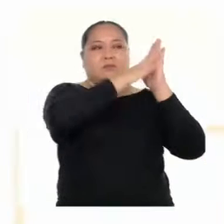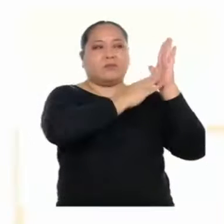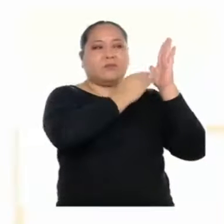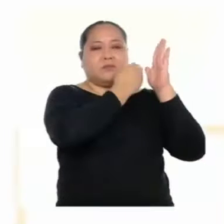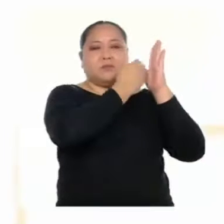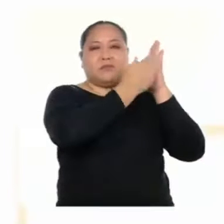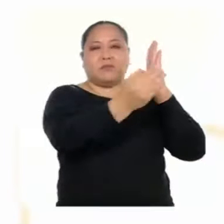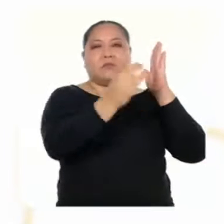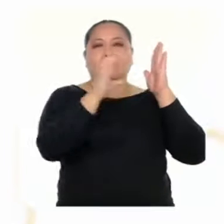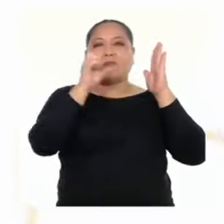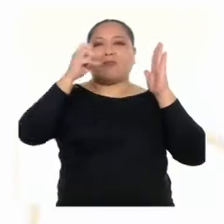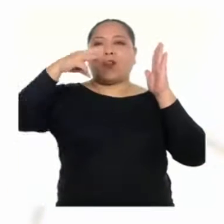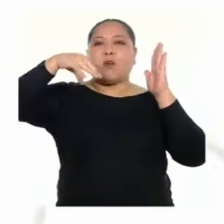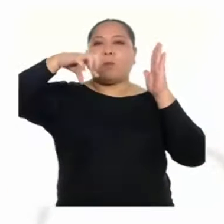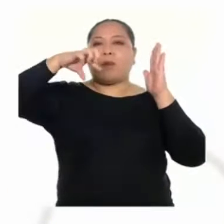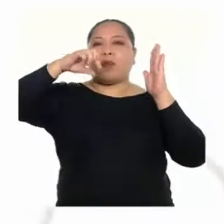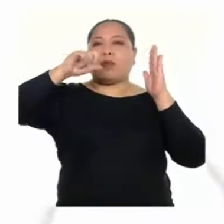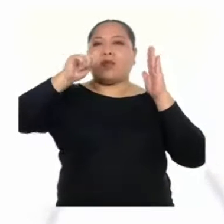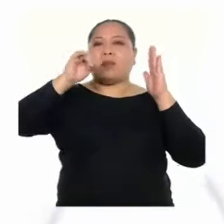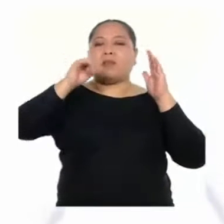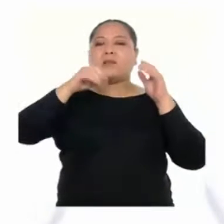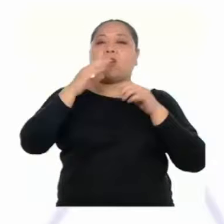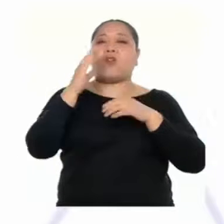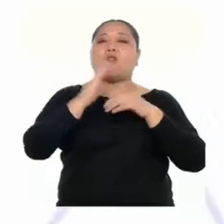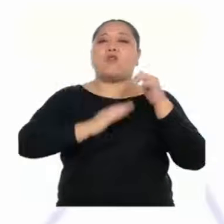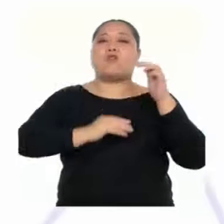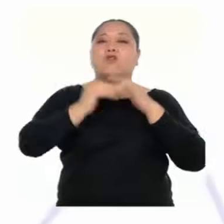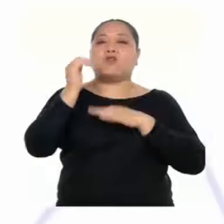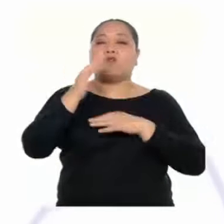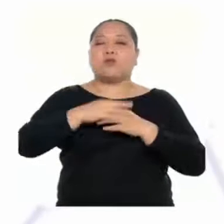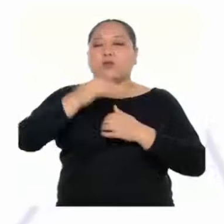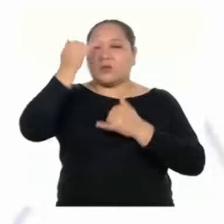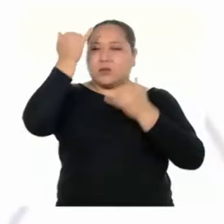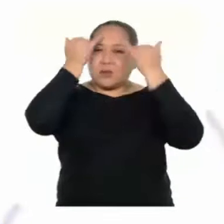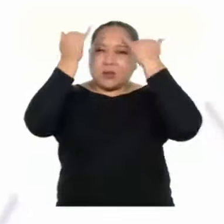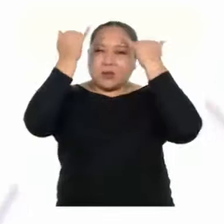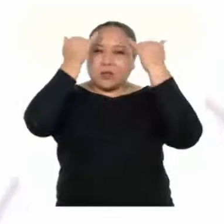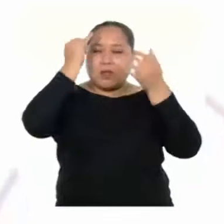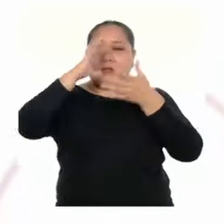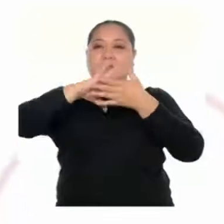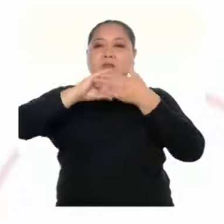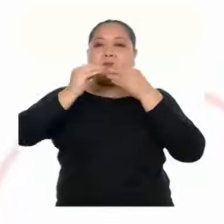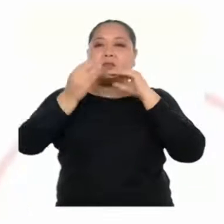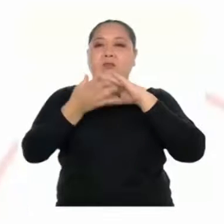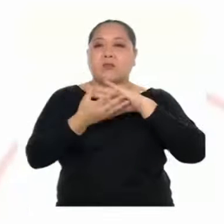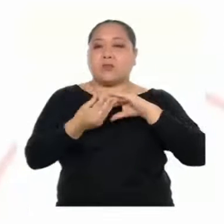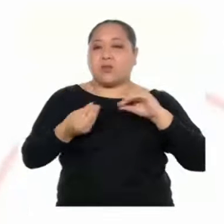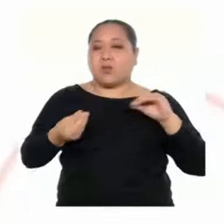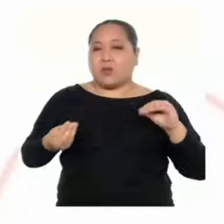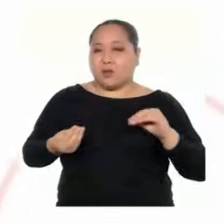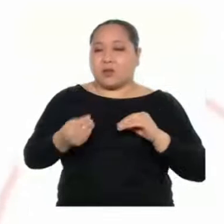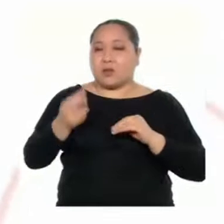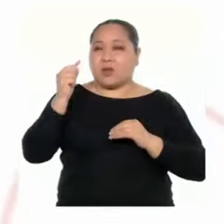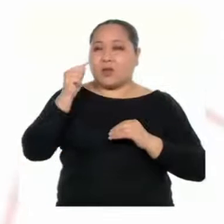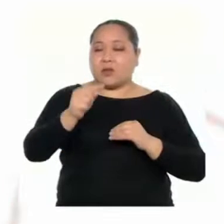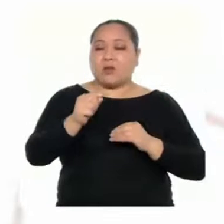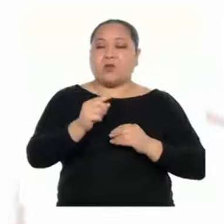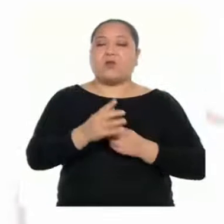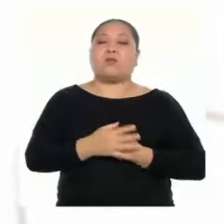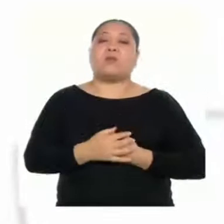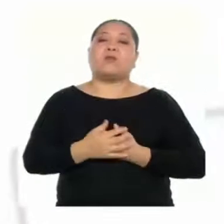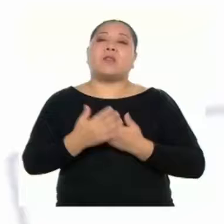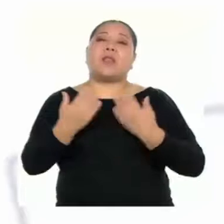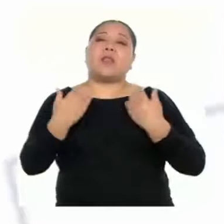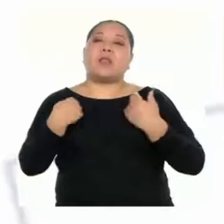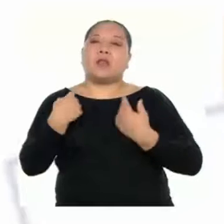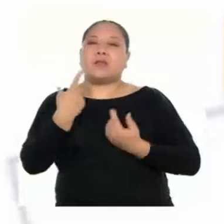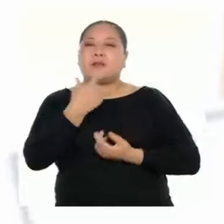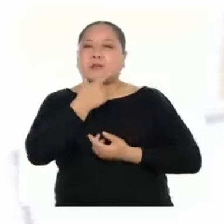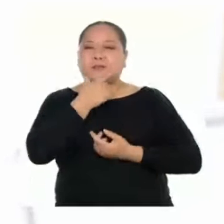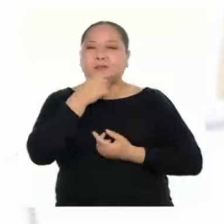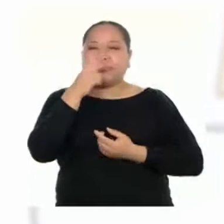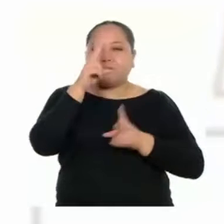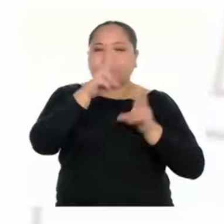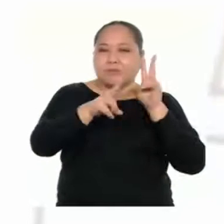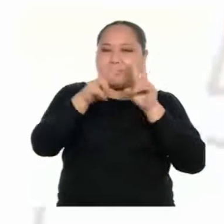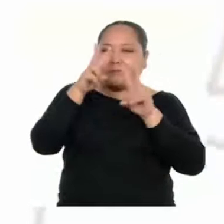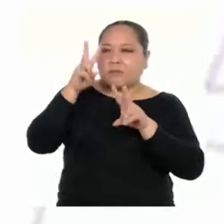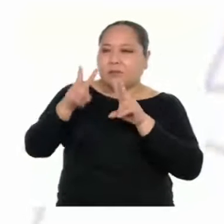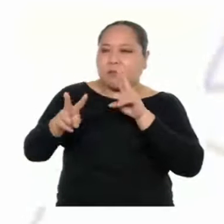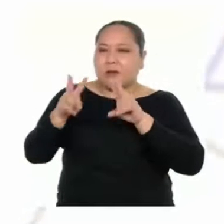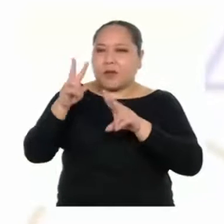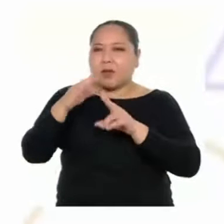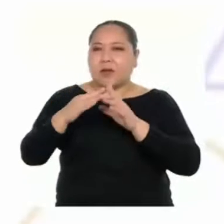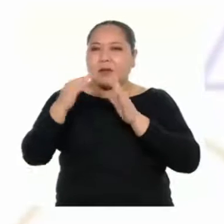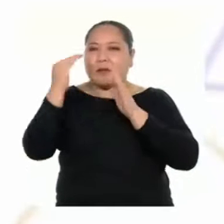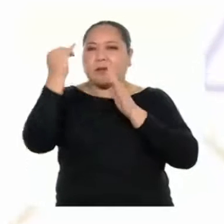siguiente. Construye interpretaciones históricas, en las que deberán tomar en cuenta